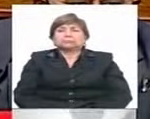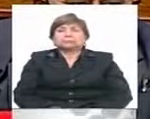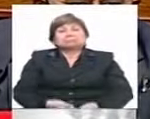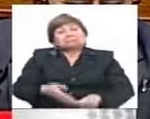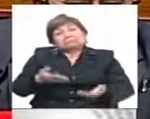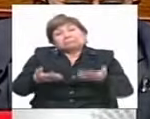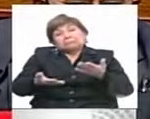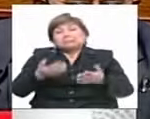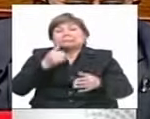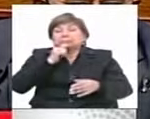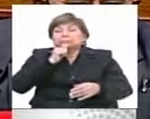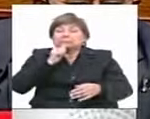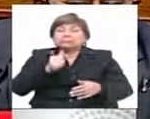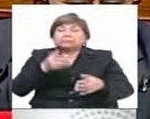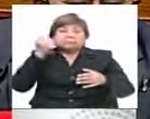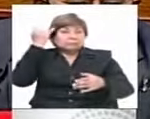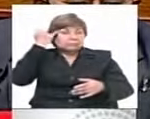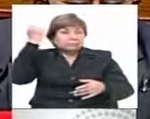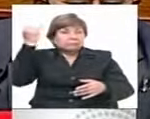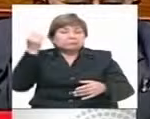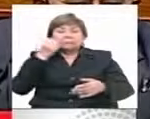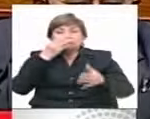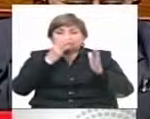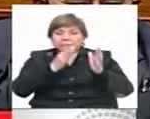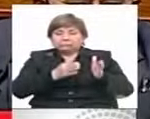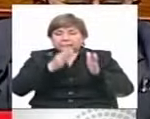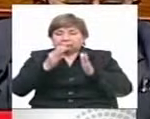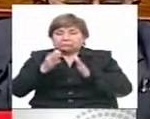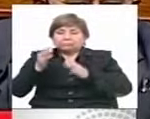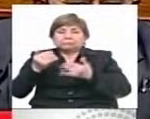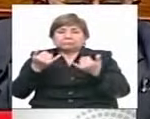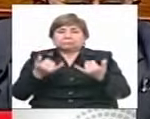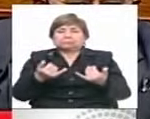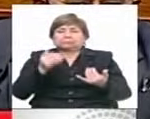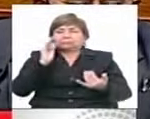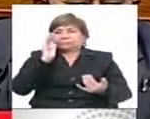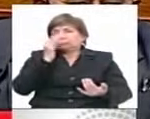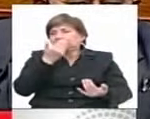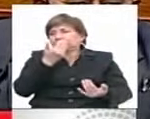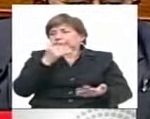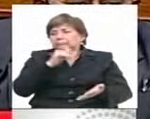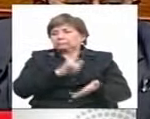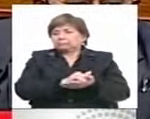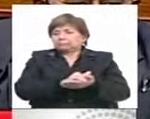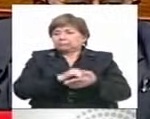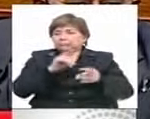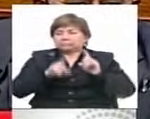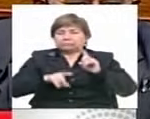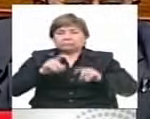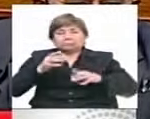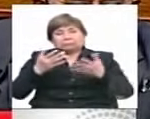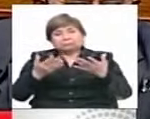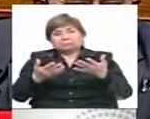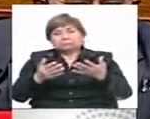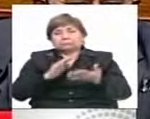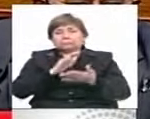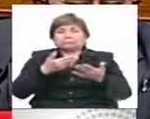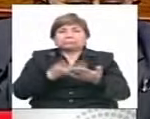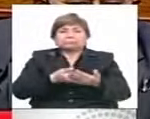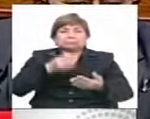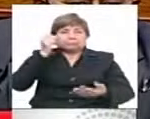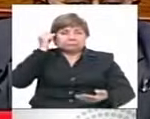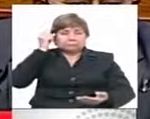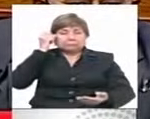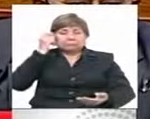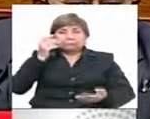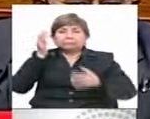quizá así las ideas hubieran estado ordenadas y no como ahora, al parecer. Quizá algunos, muchos acá, obviamente todos entendieron,